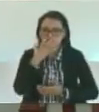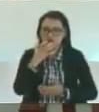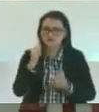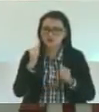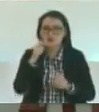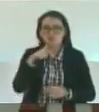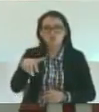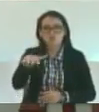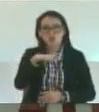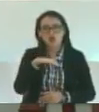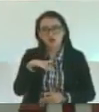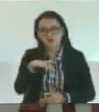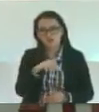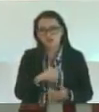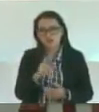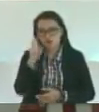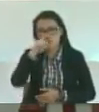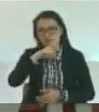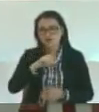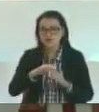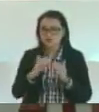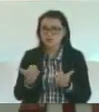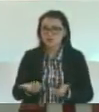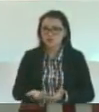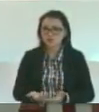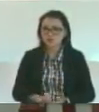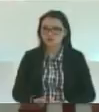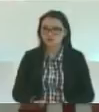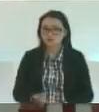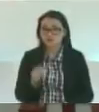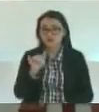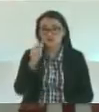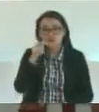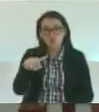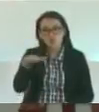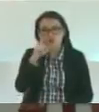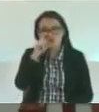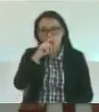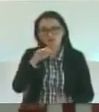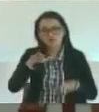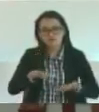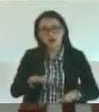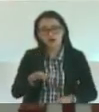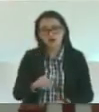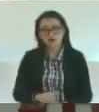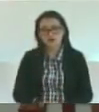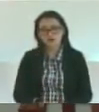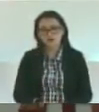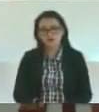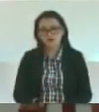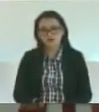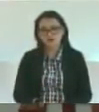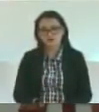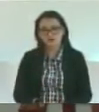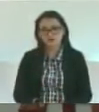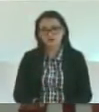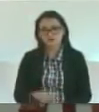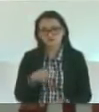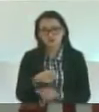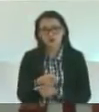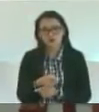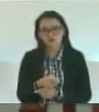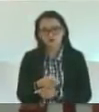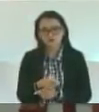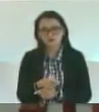pueblo, pueblo judío del mundo. Es el pueblo judío que puede parar esto. Se han impuesto las